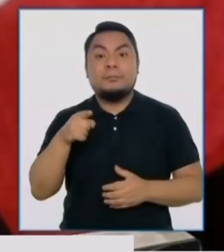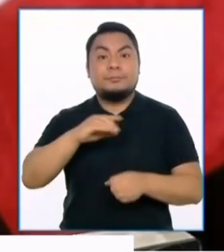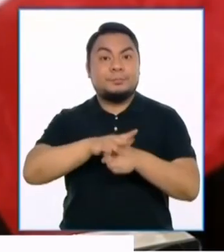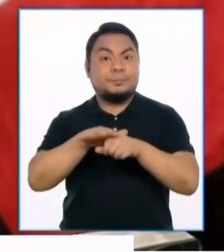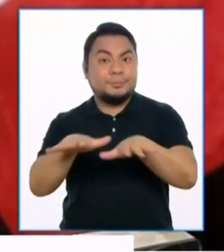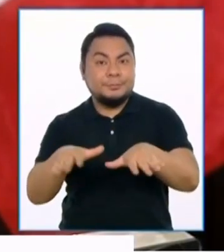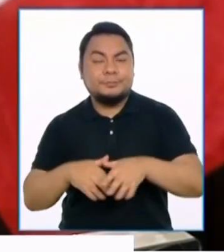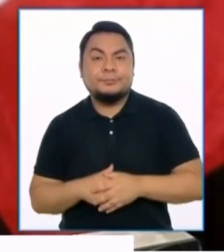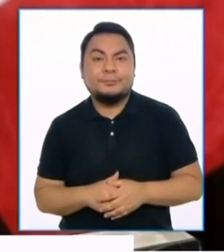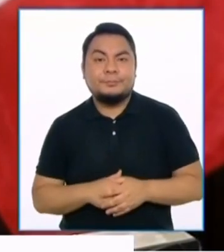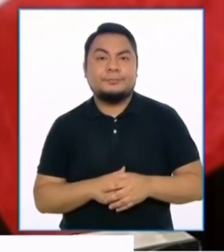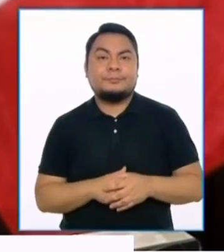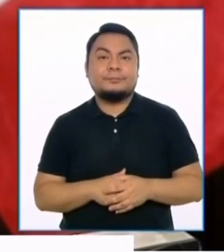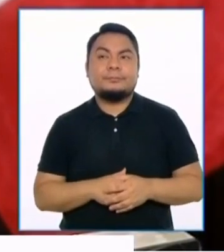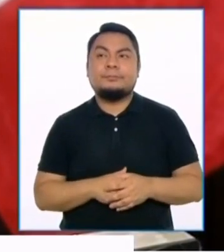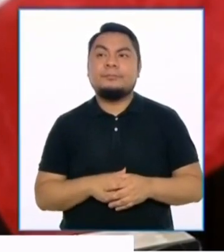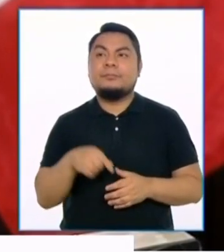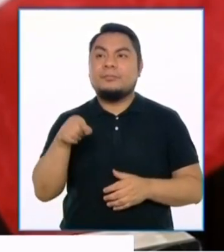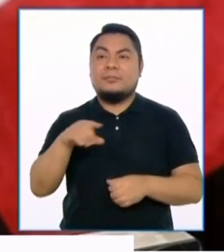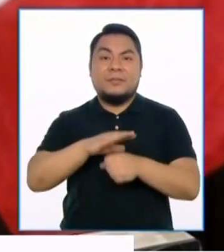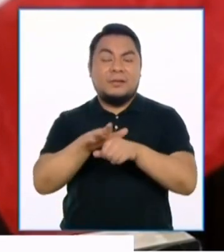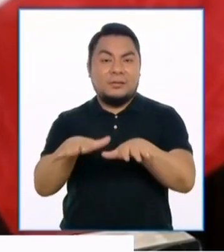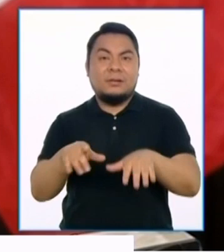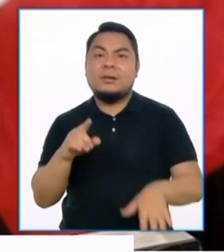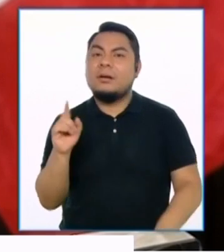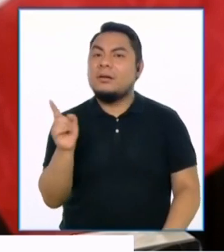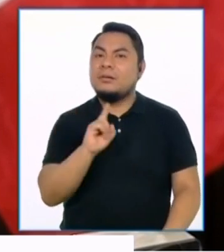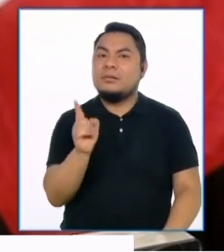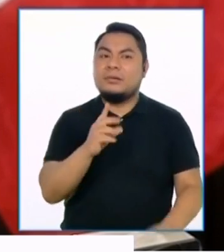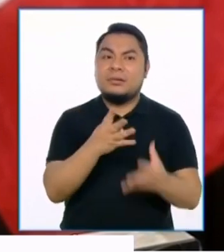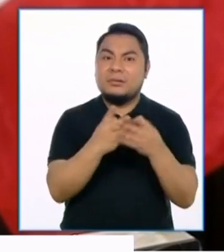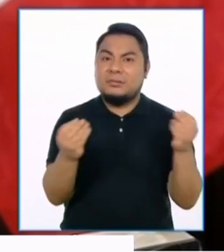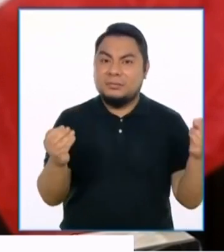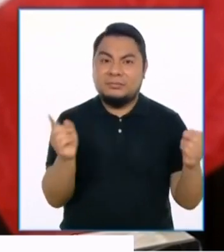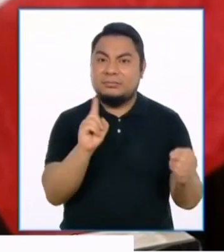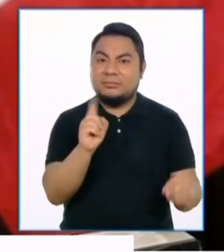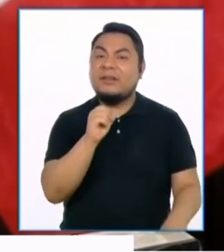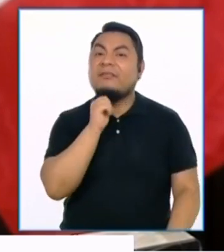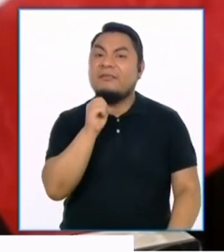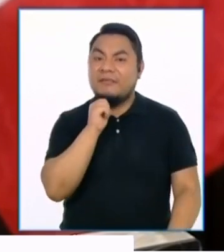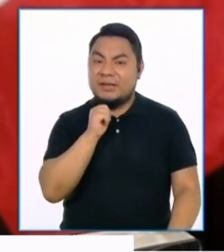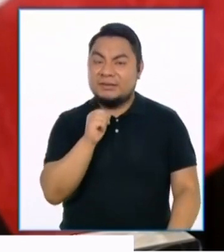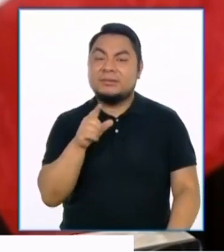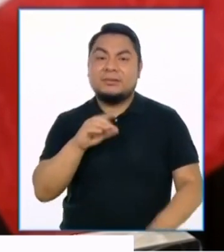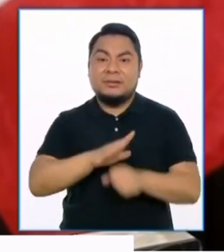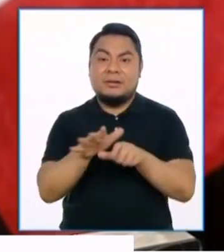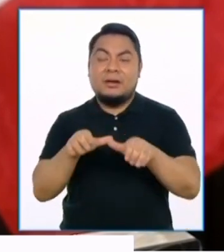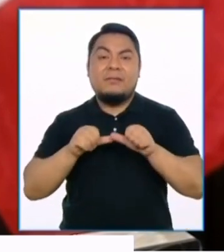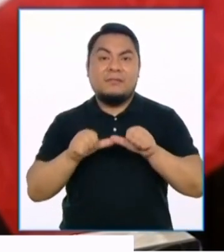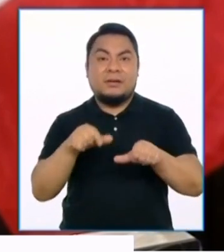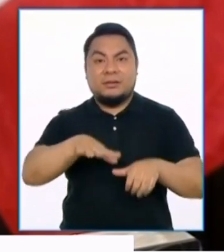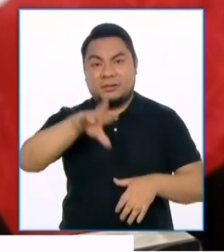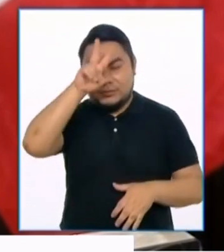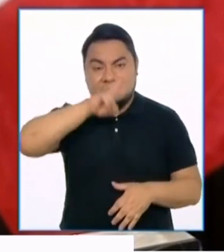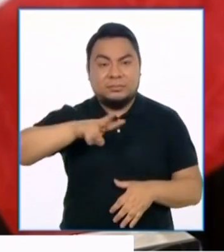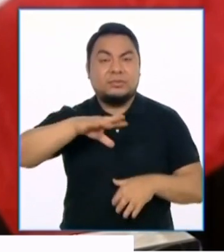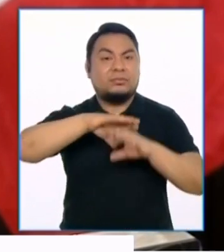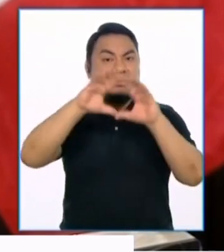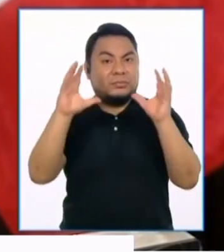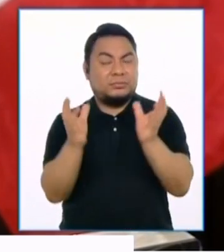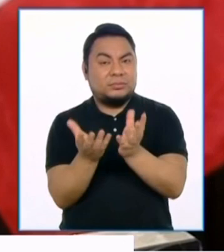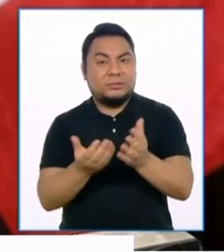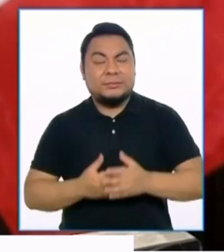La pandemia no ha desaparecido, sigue vigente aquí en el Perú y en todo el